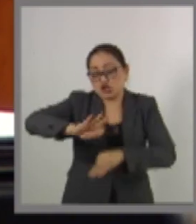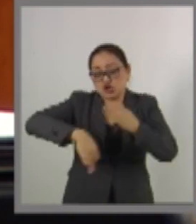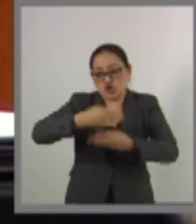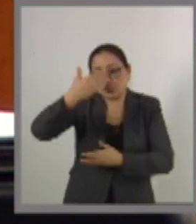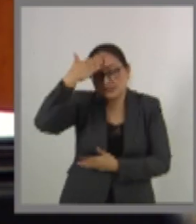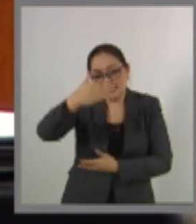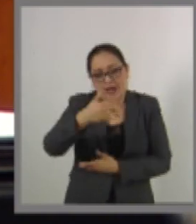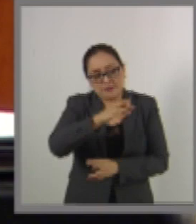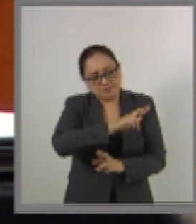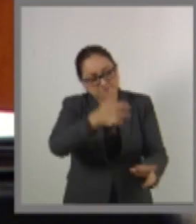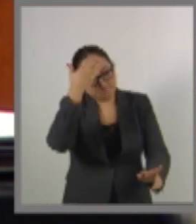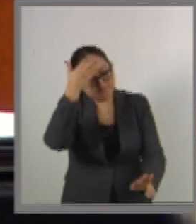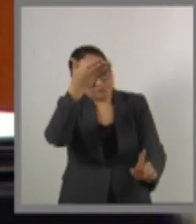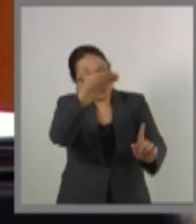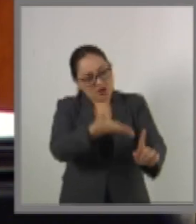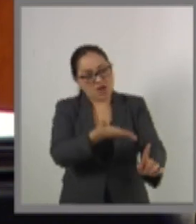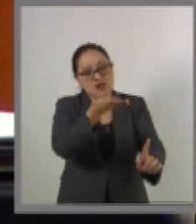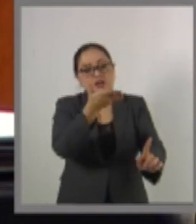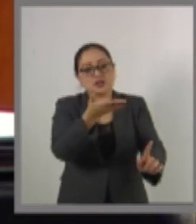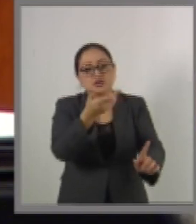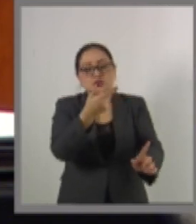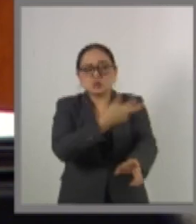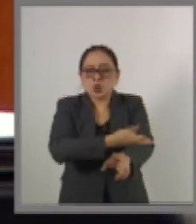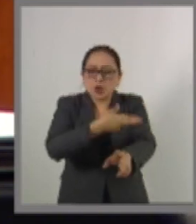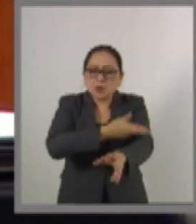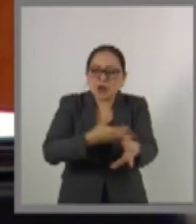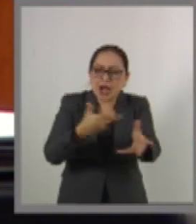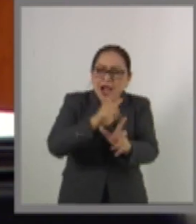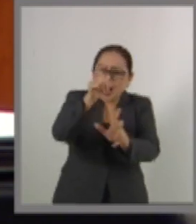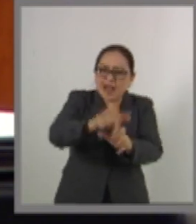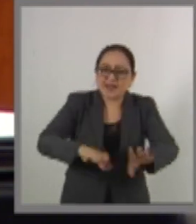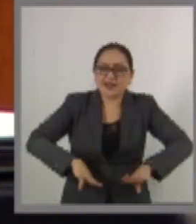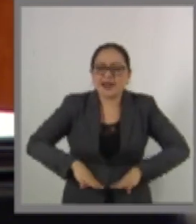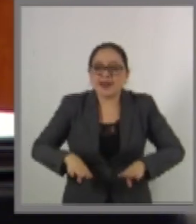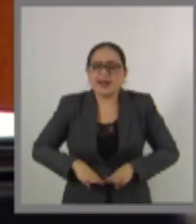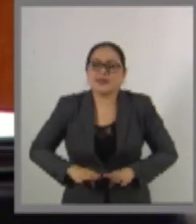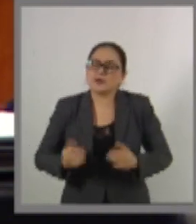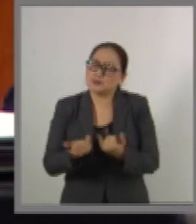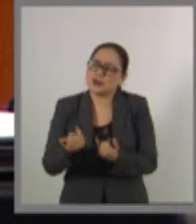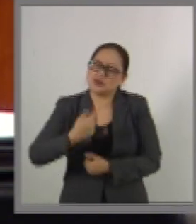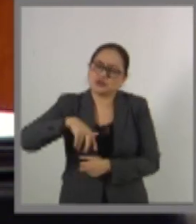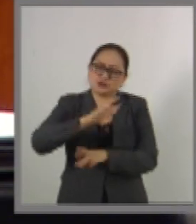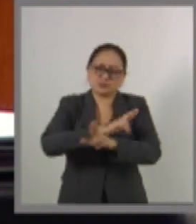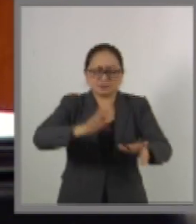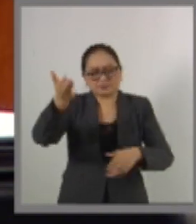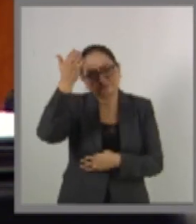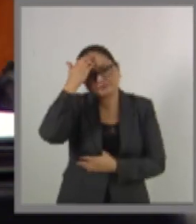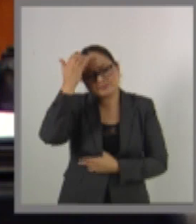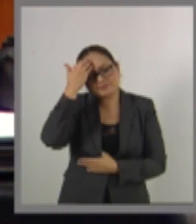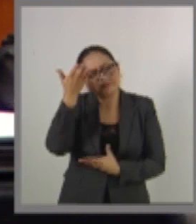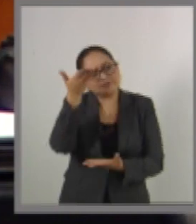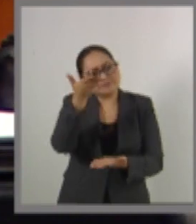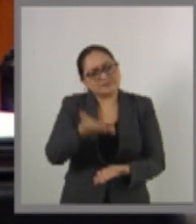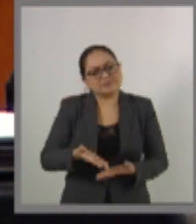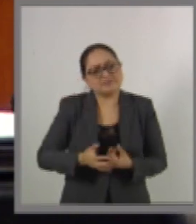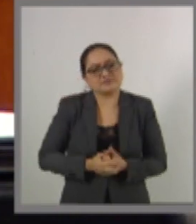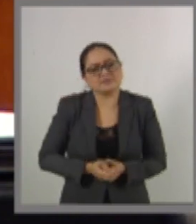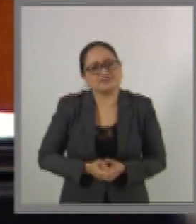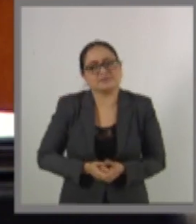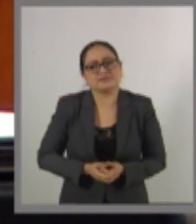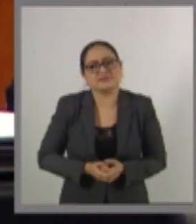reconocimiento para su gestión, para su forma de ser, para reconocerle sobre todo